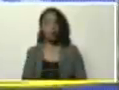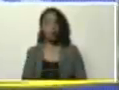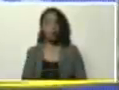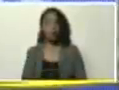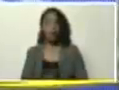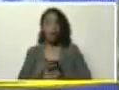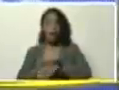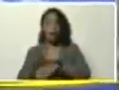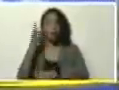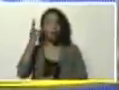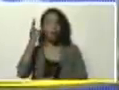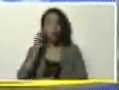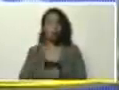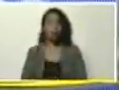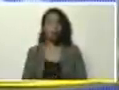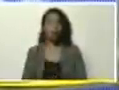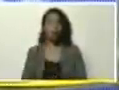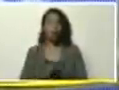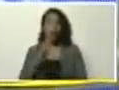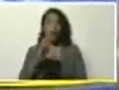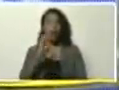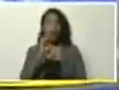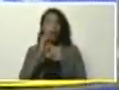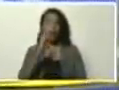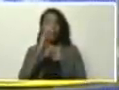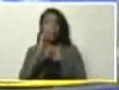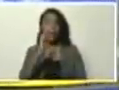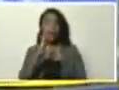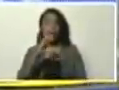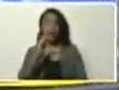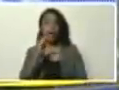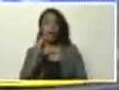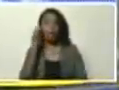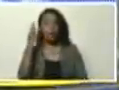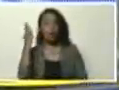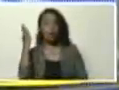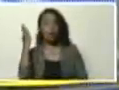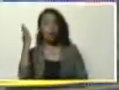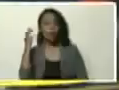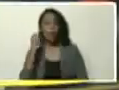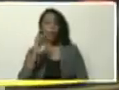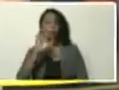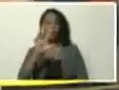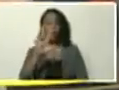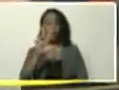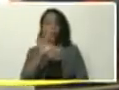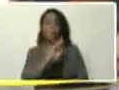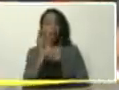la doctora Rebeca Ramos Rondón, triple R,